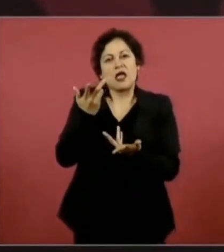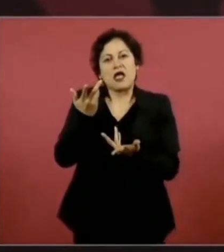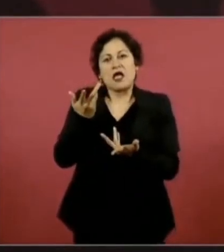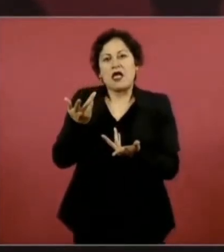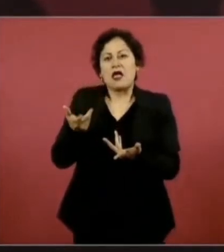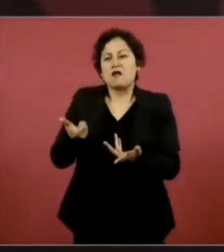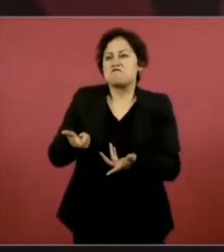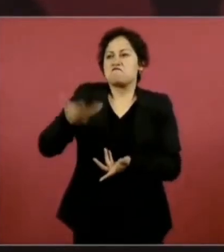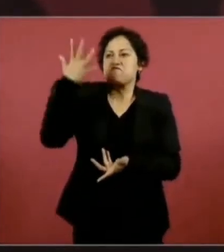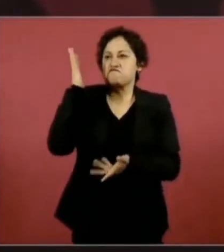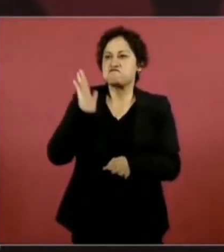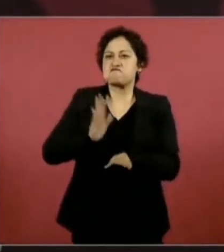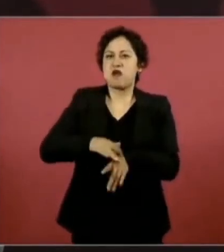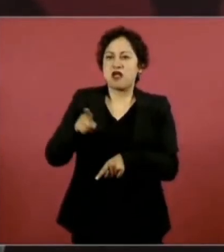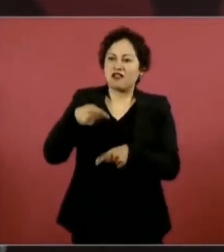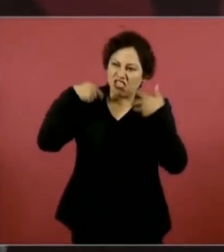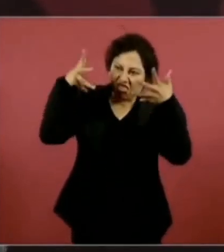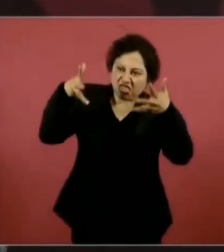a los clientes.